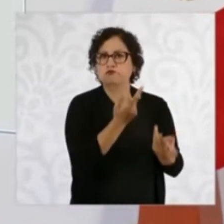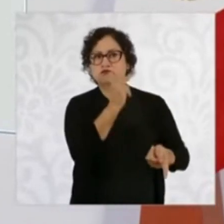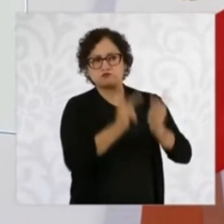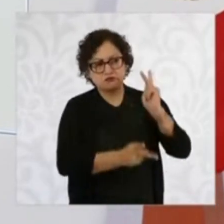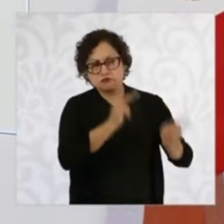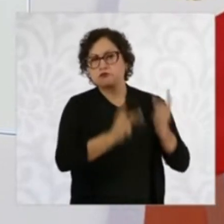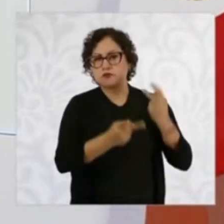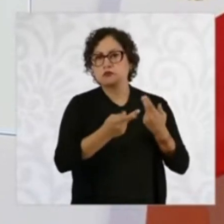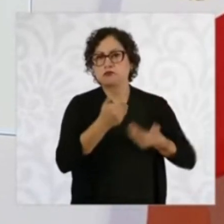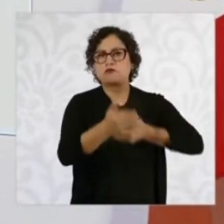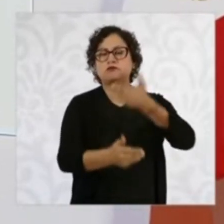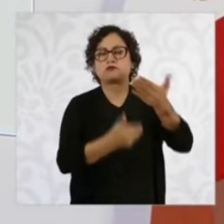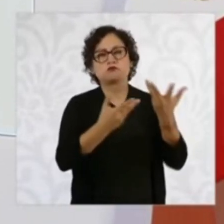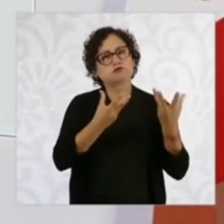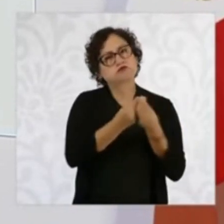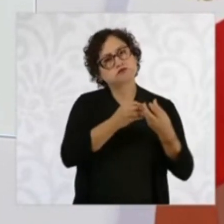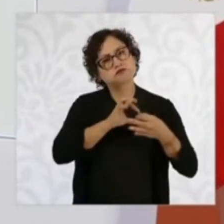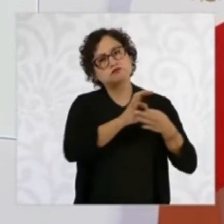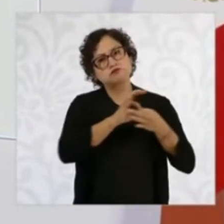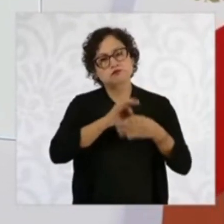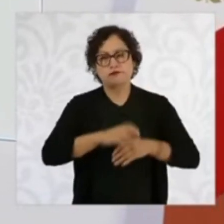avanzar en una coordinación.